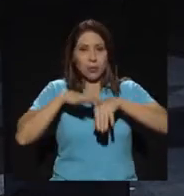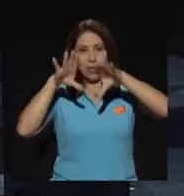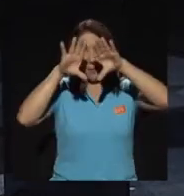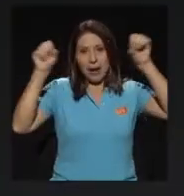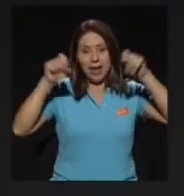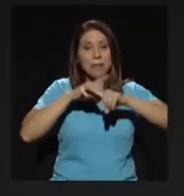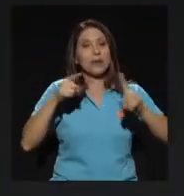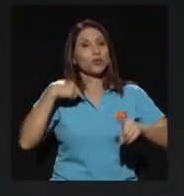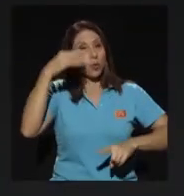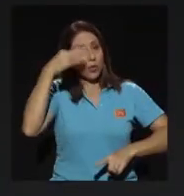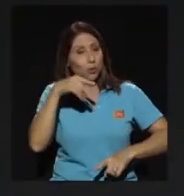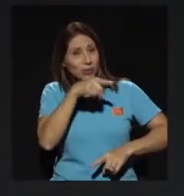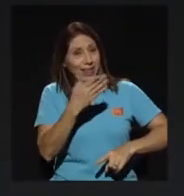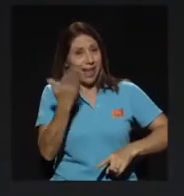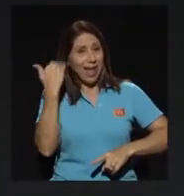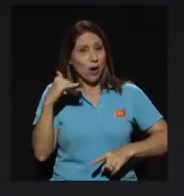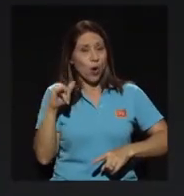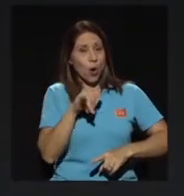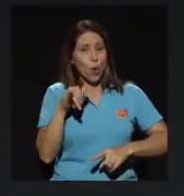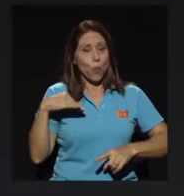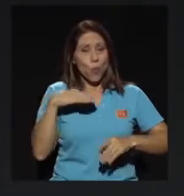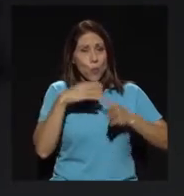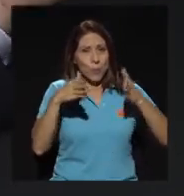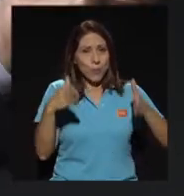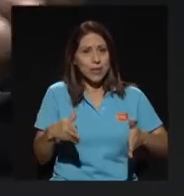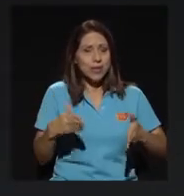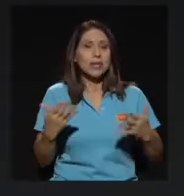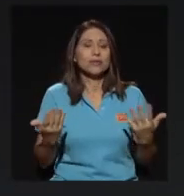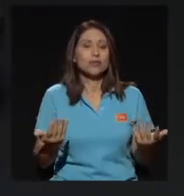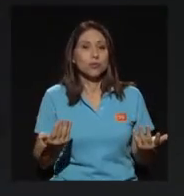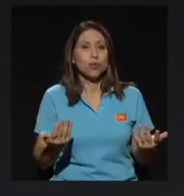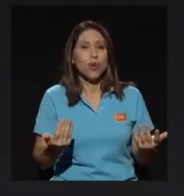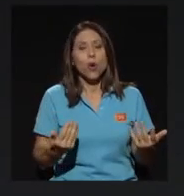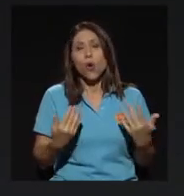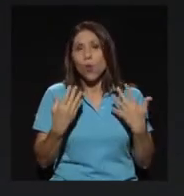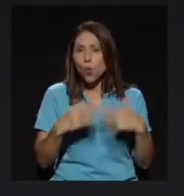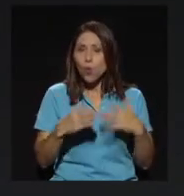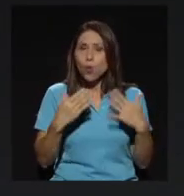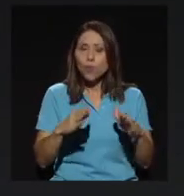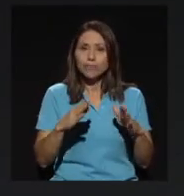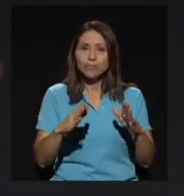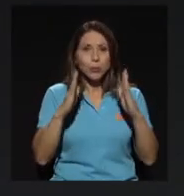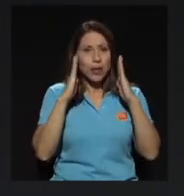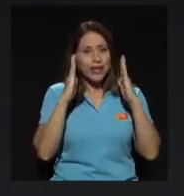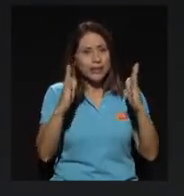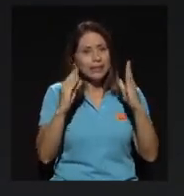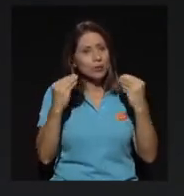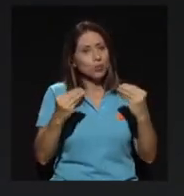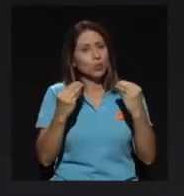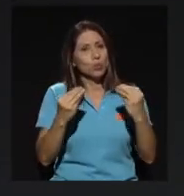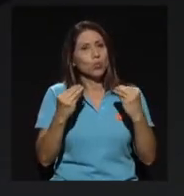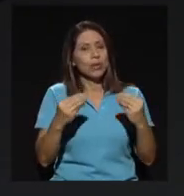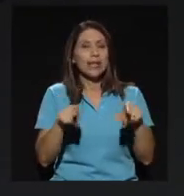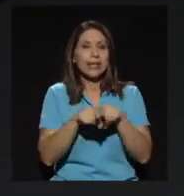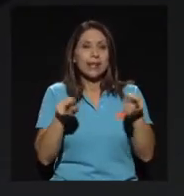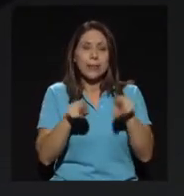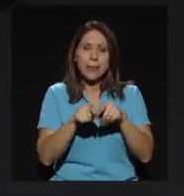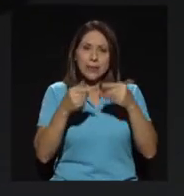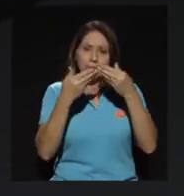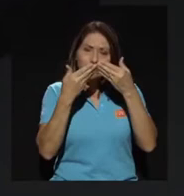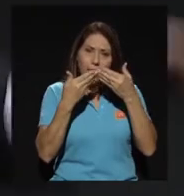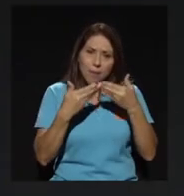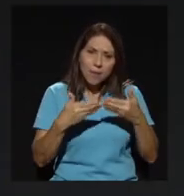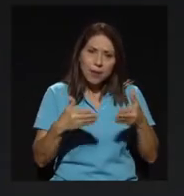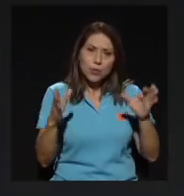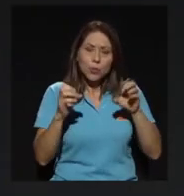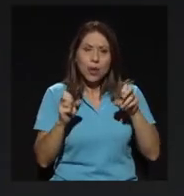yo estoy seguro que y una atención muy grande y además una apertura de